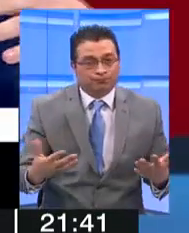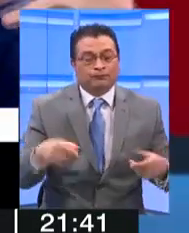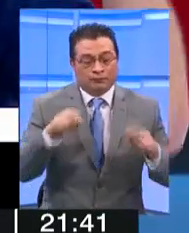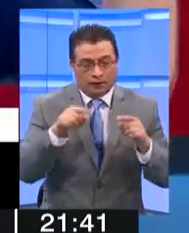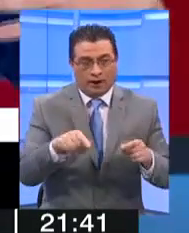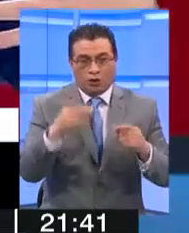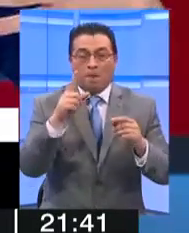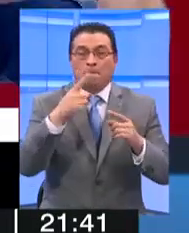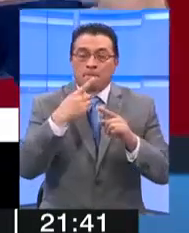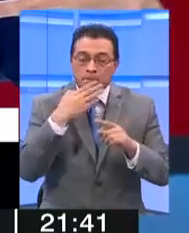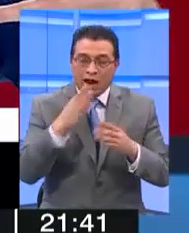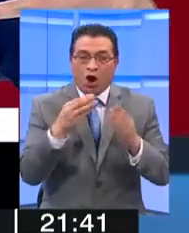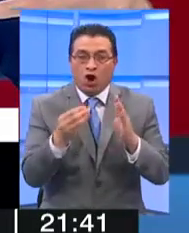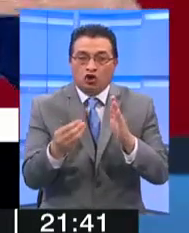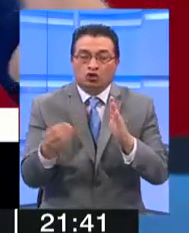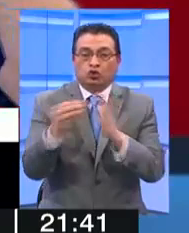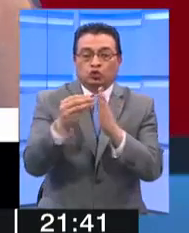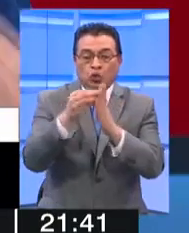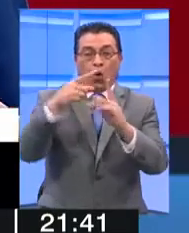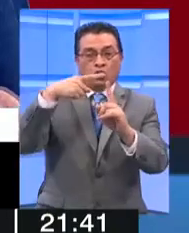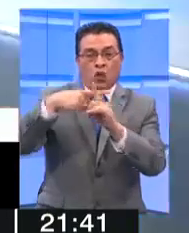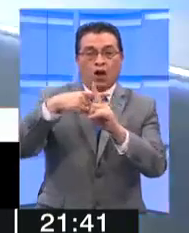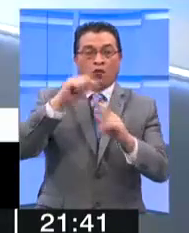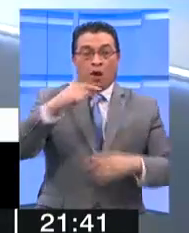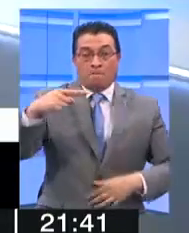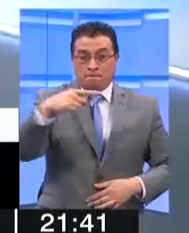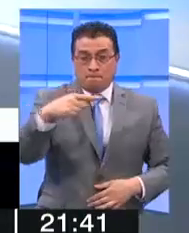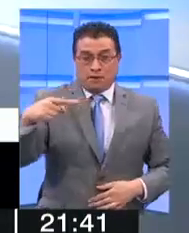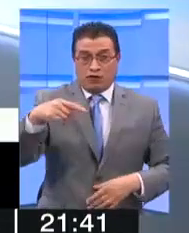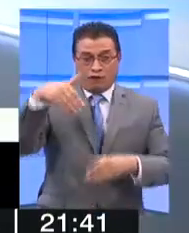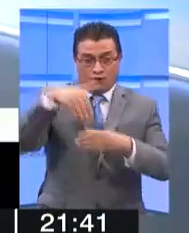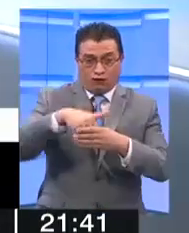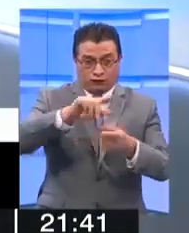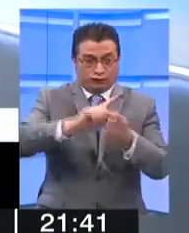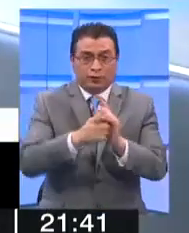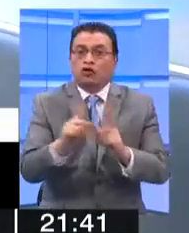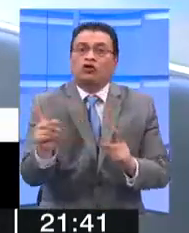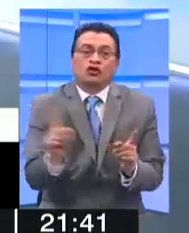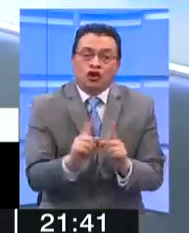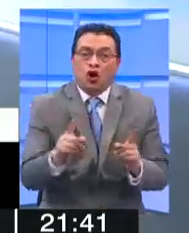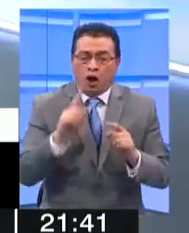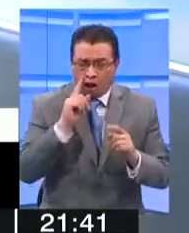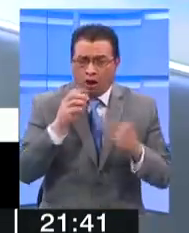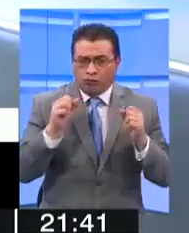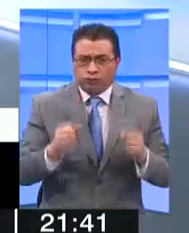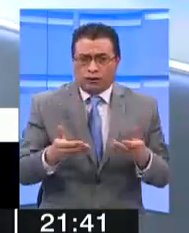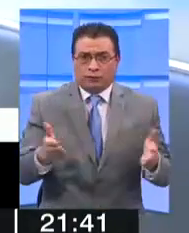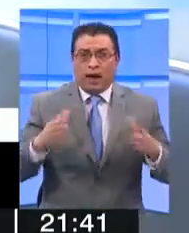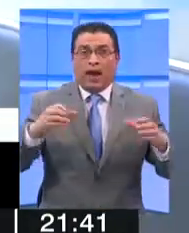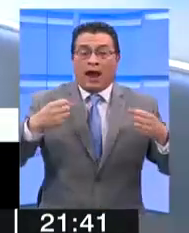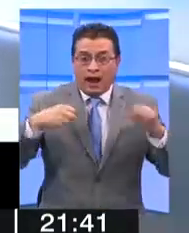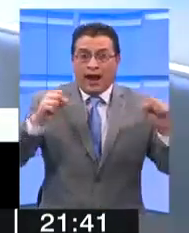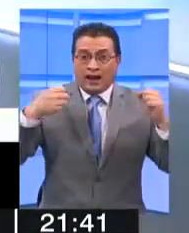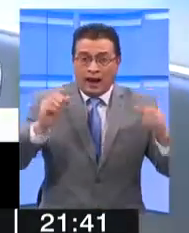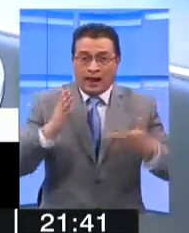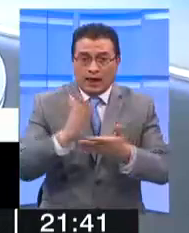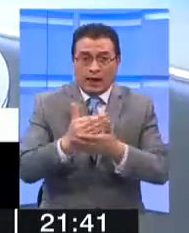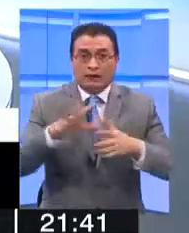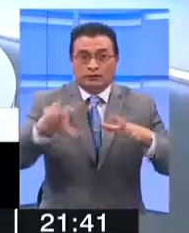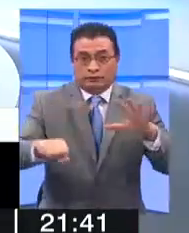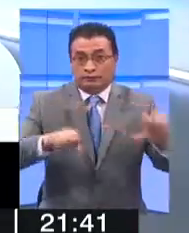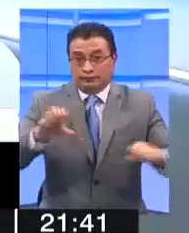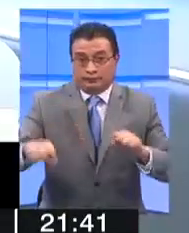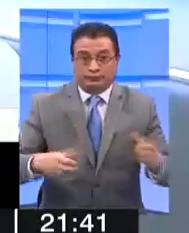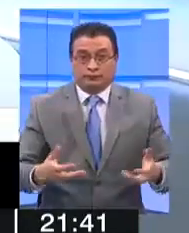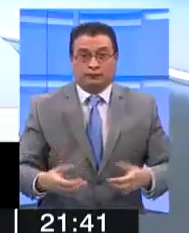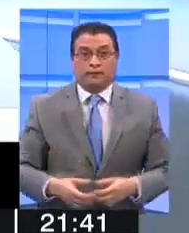es sumar y no disminuir el poder de las votaciones transformadoras. Por lo tanto, creemos que hay espacio para ganar-ganar, una estrategia de win-win. Perfecto,